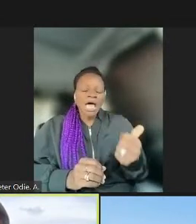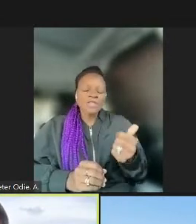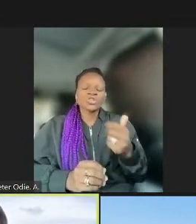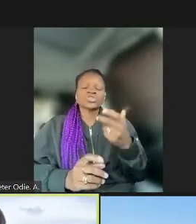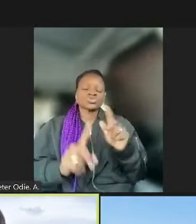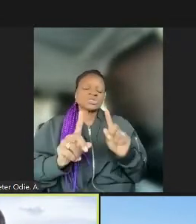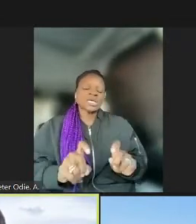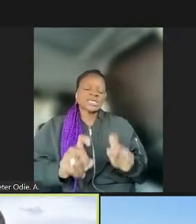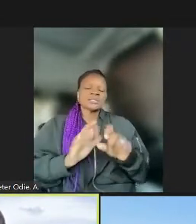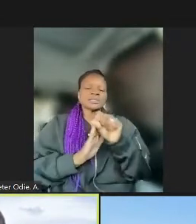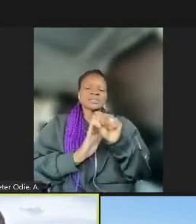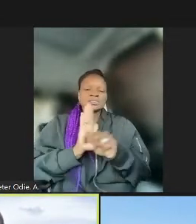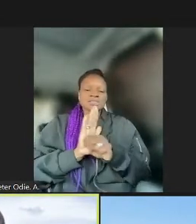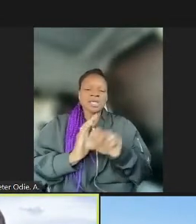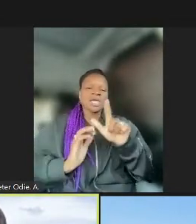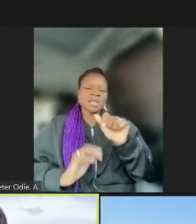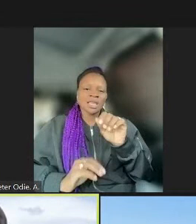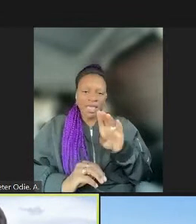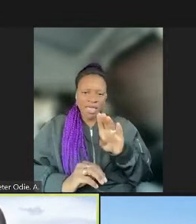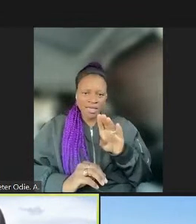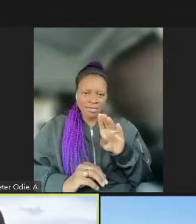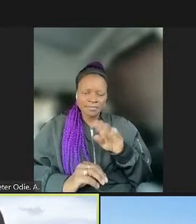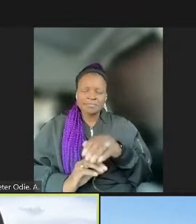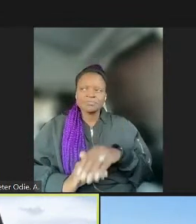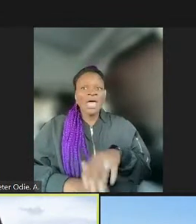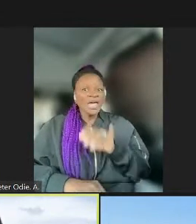demás se hicieron en el laboratorio del estado.